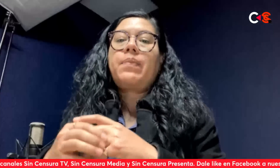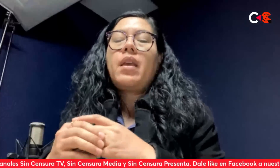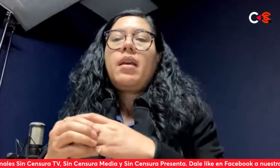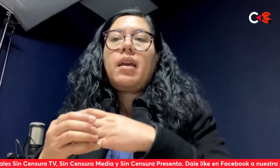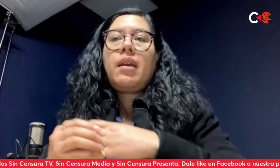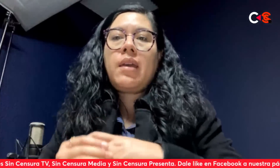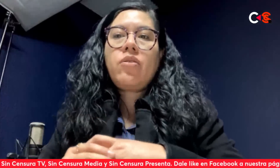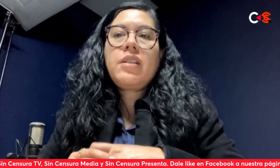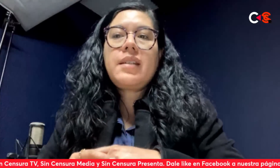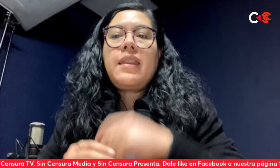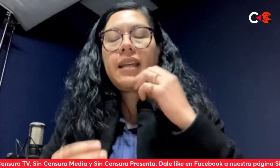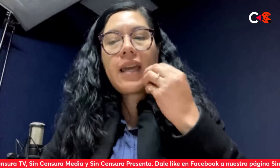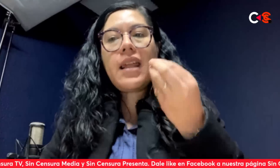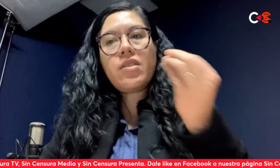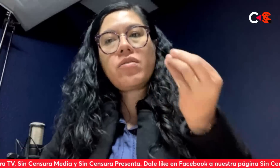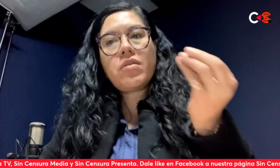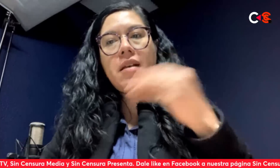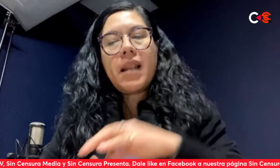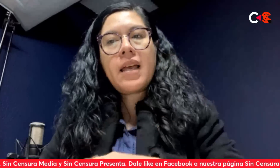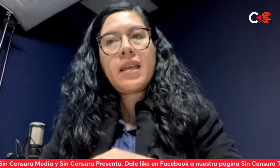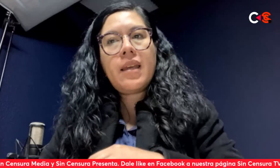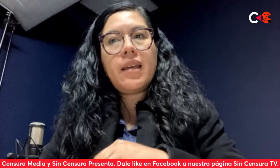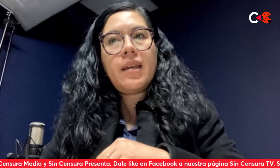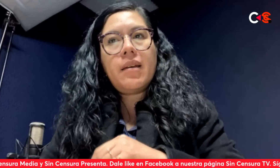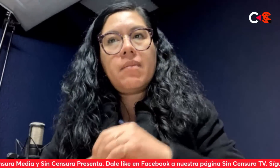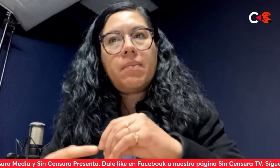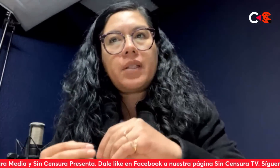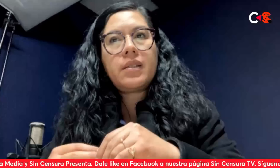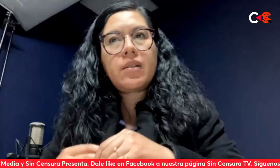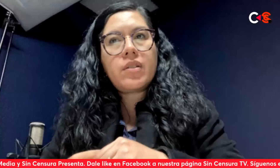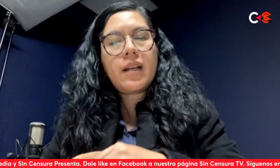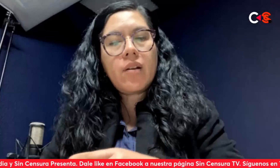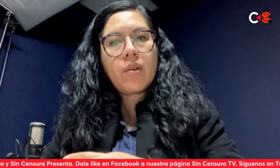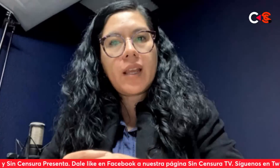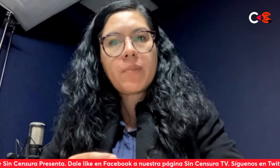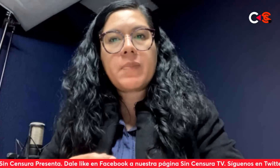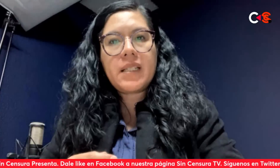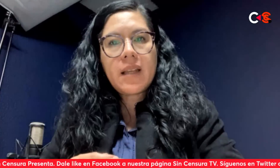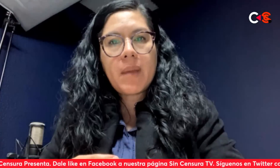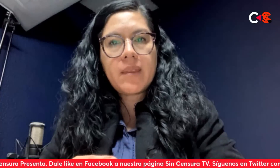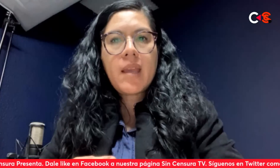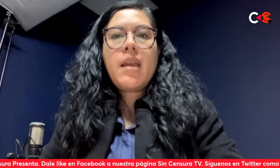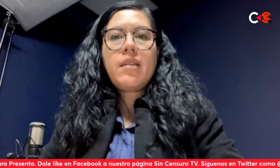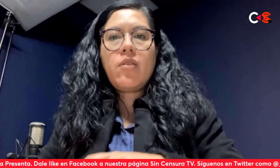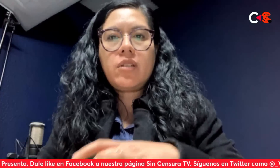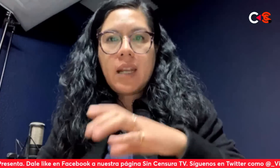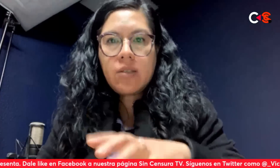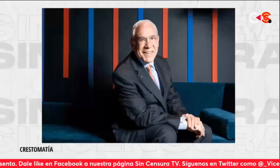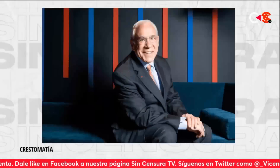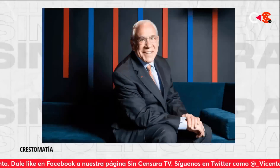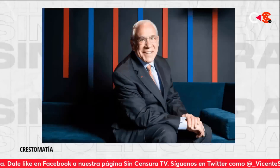nada. Entonces, ¿de qué derechos nos habla? Pues José Ángel Gurría, pues precisamente de